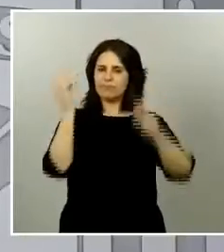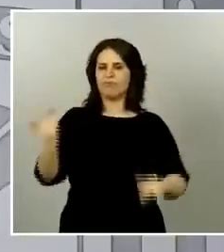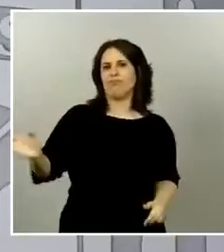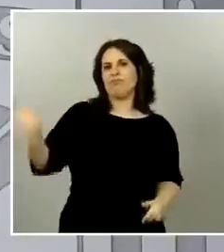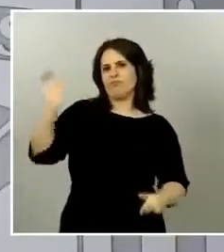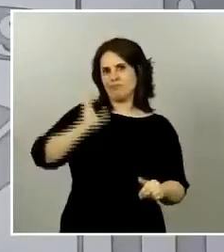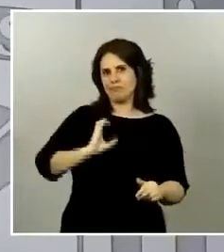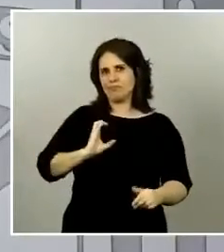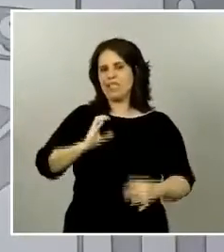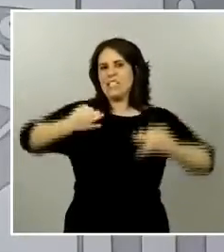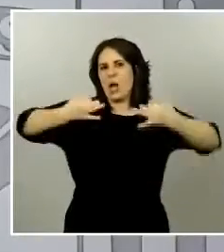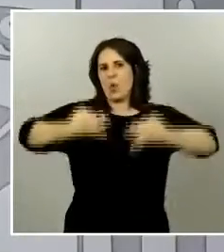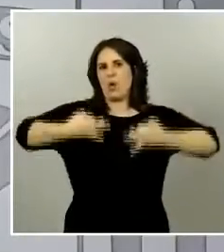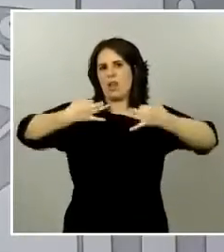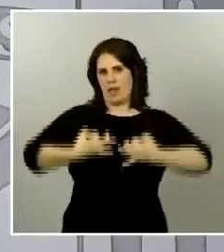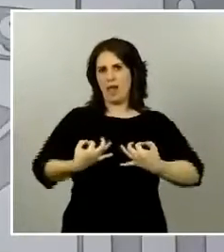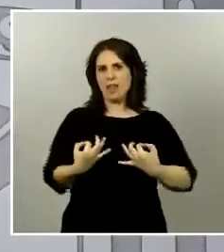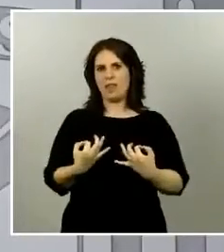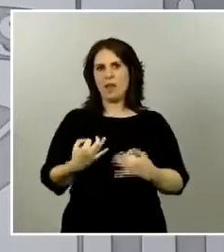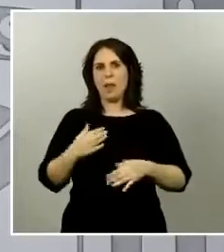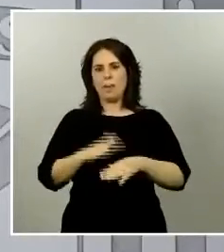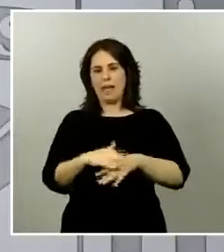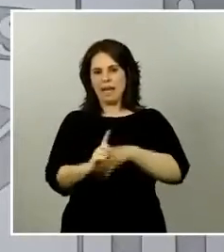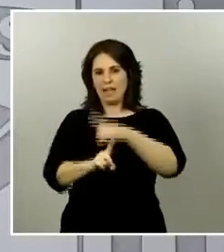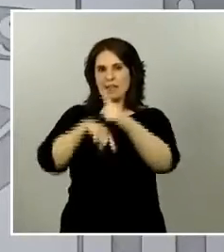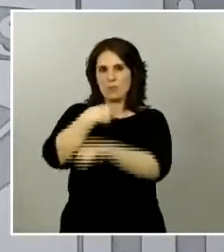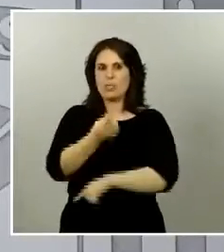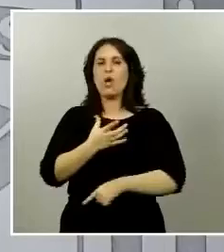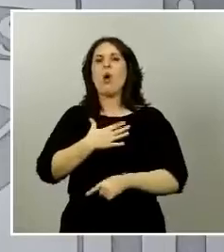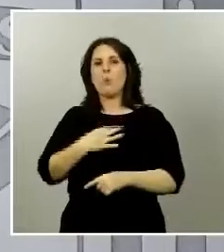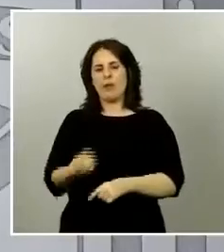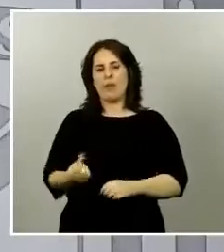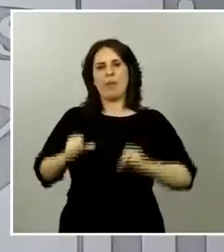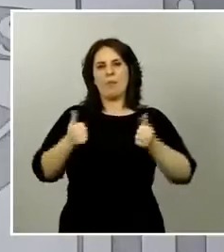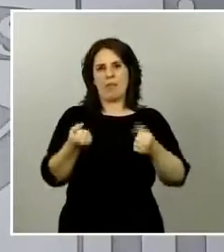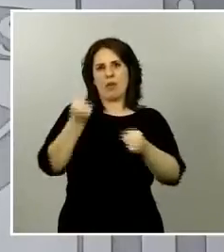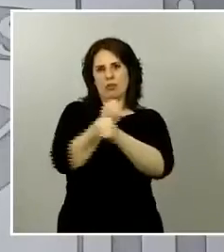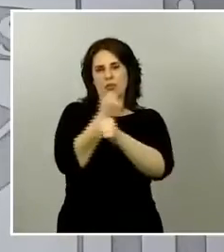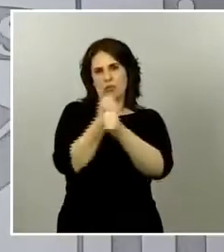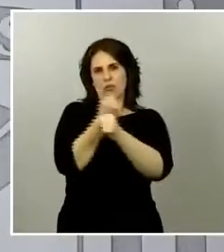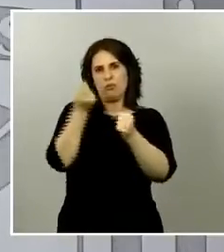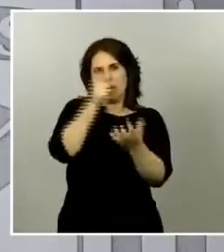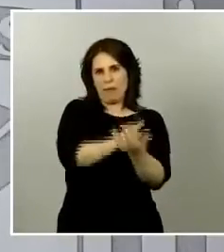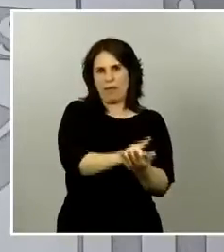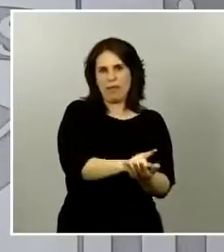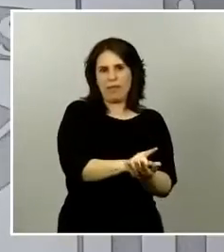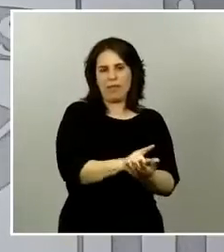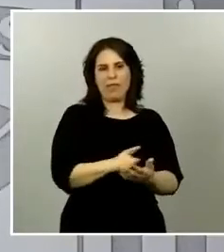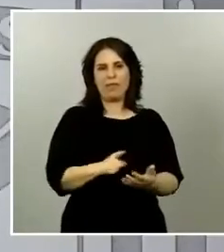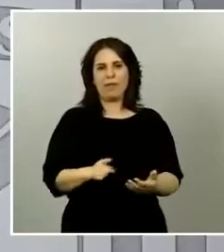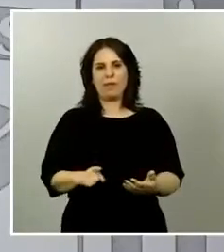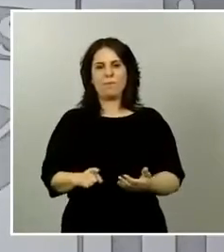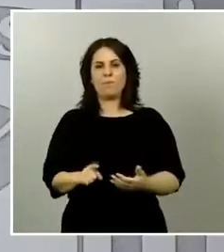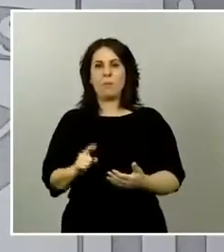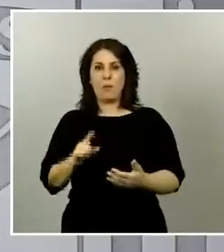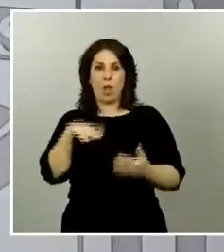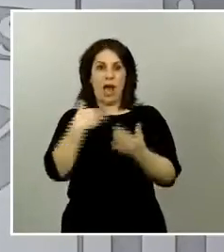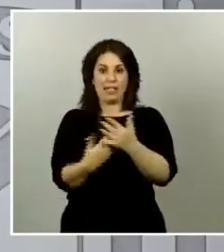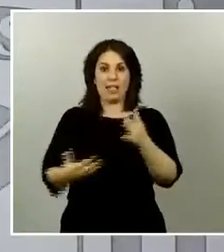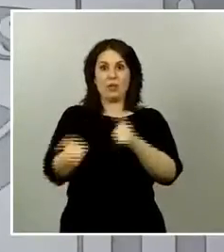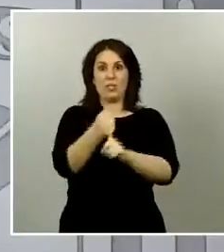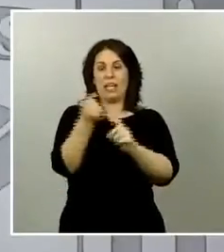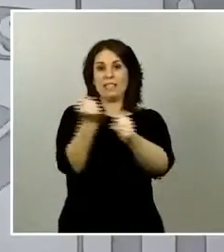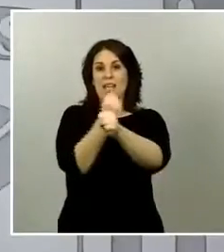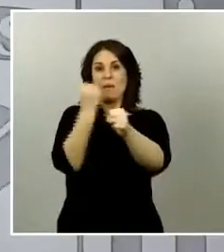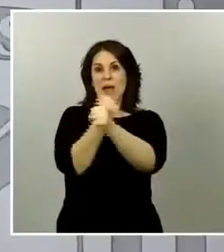circunstancias, pueda recibir un colchón de seguridad que le permita, eso sí, insertarse en el mercado laboral,